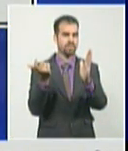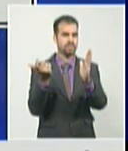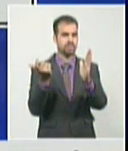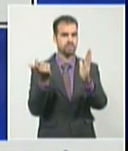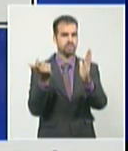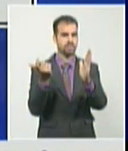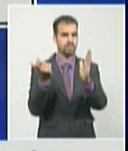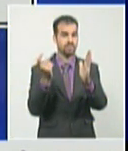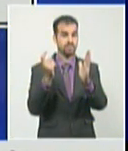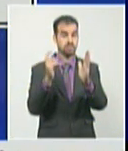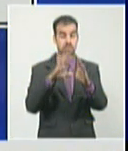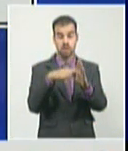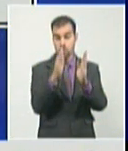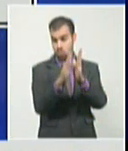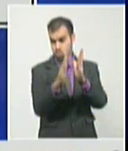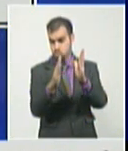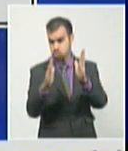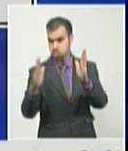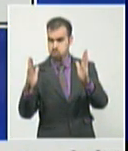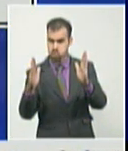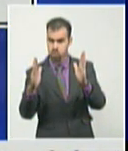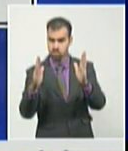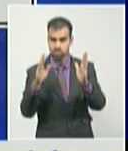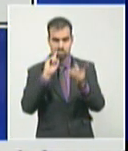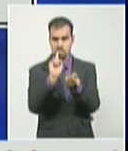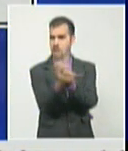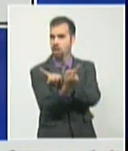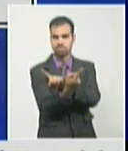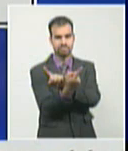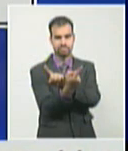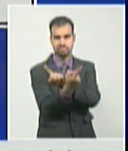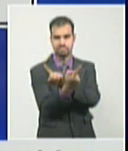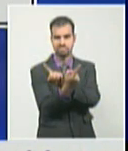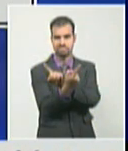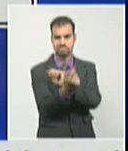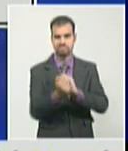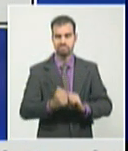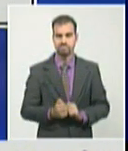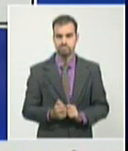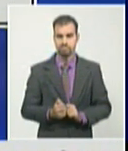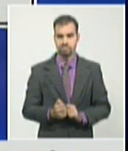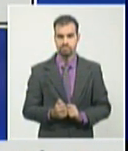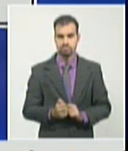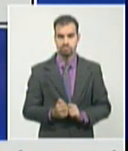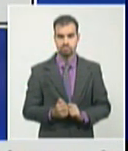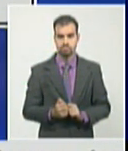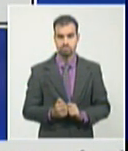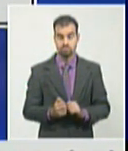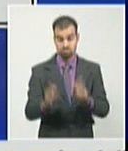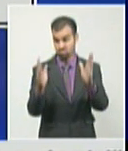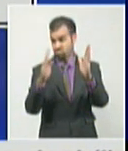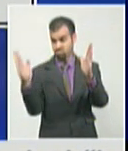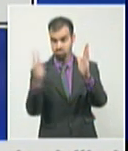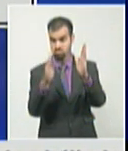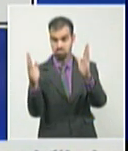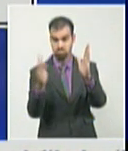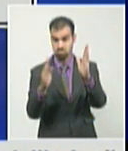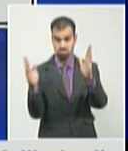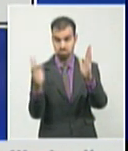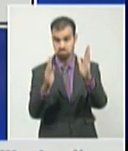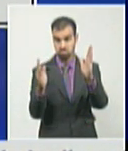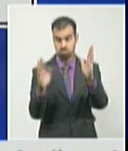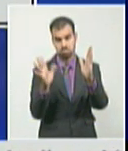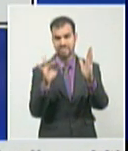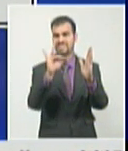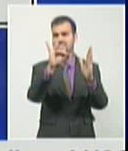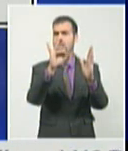fue invirtiendo y realmente ya en los últimos días éramos y en los últimos 78